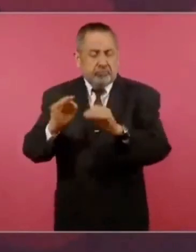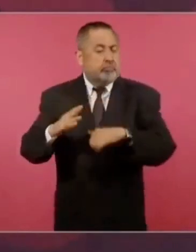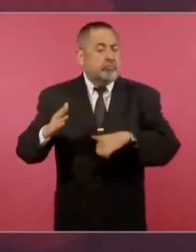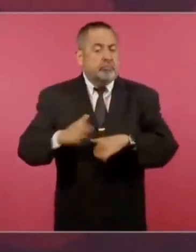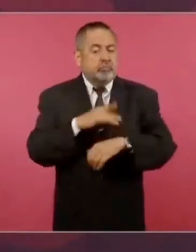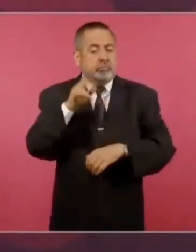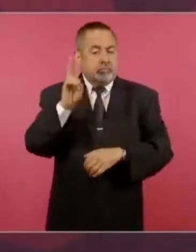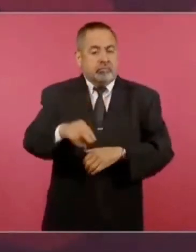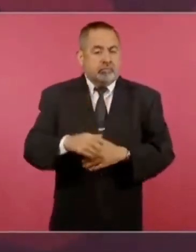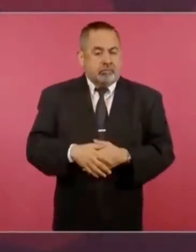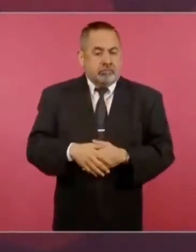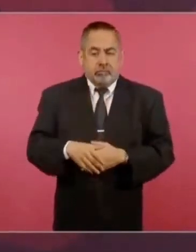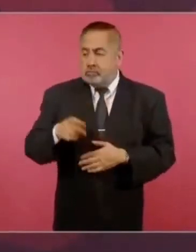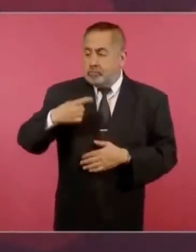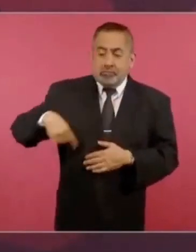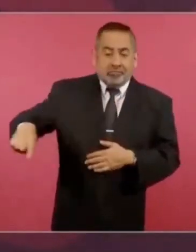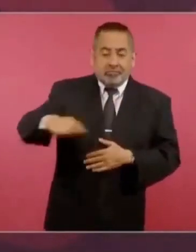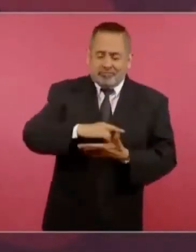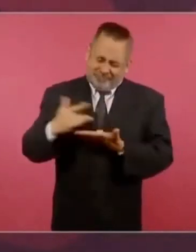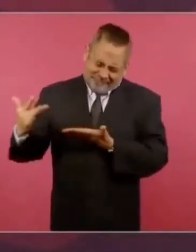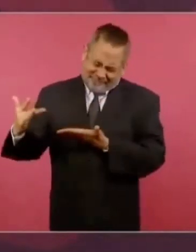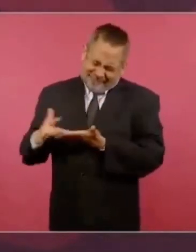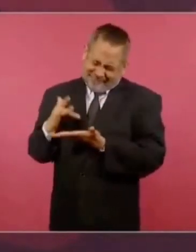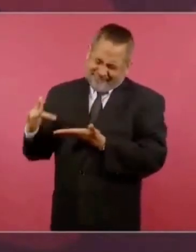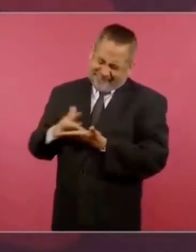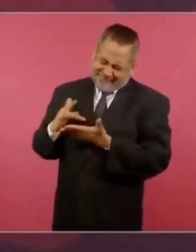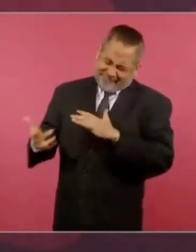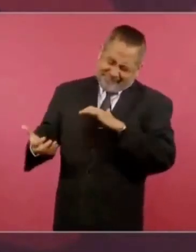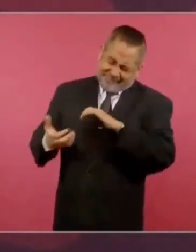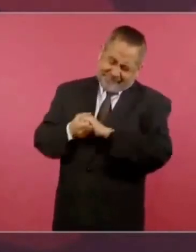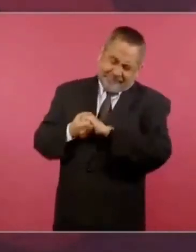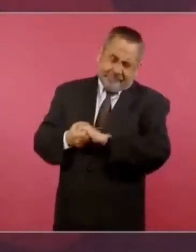ha habido mucha solidaridad con México.